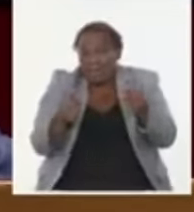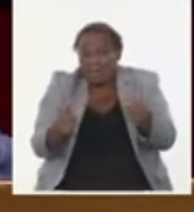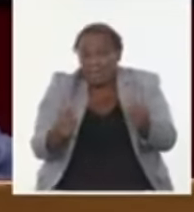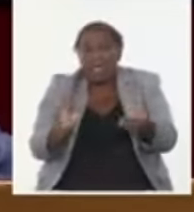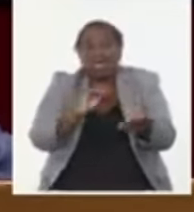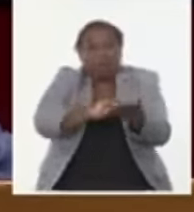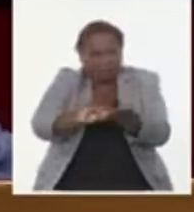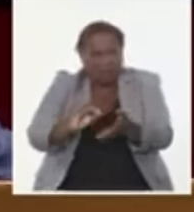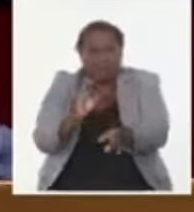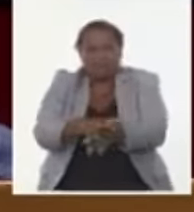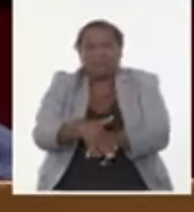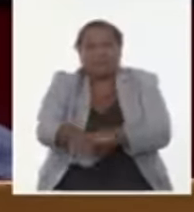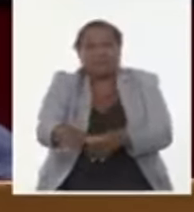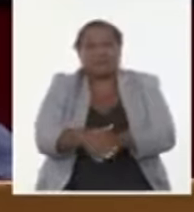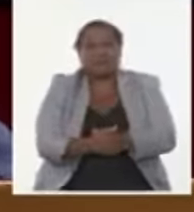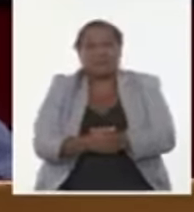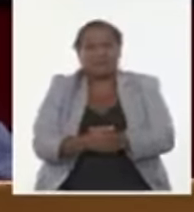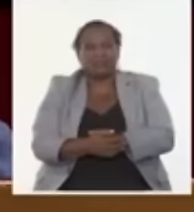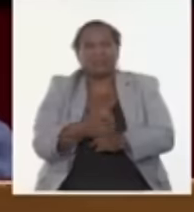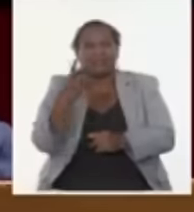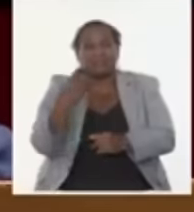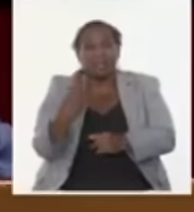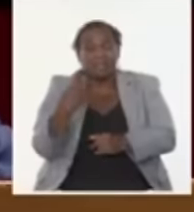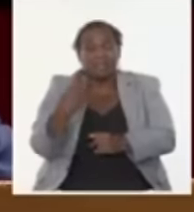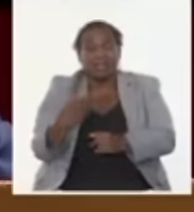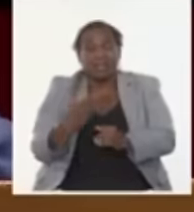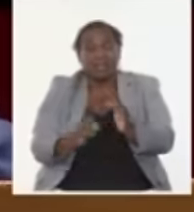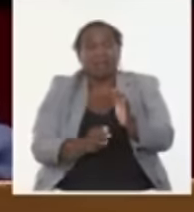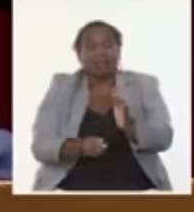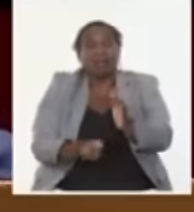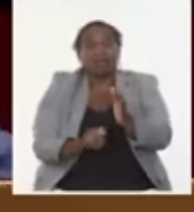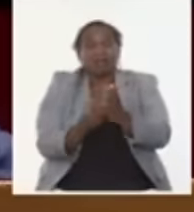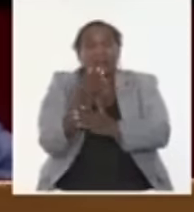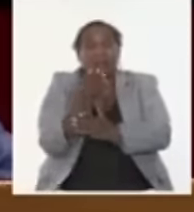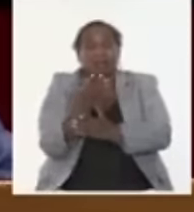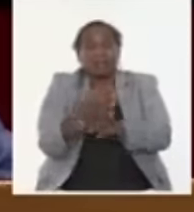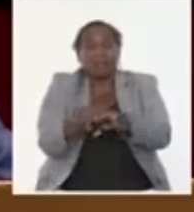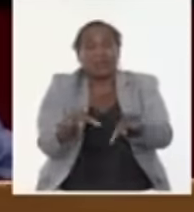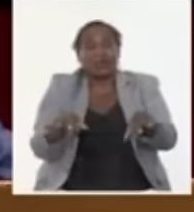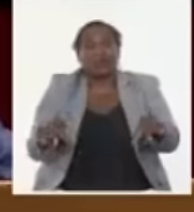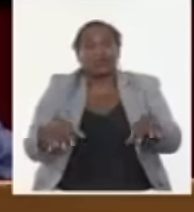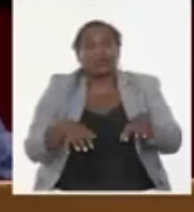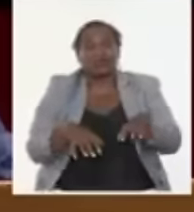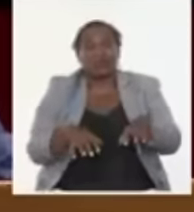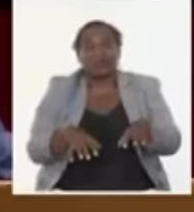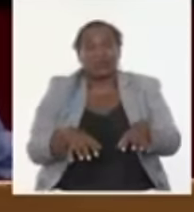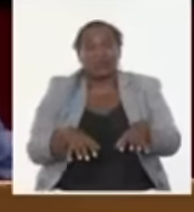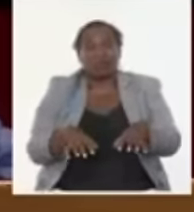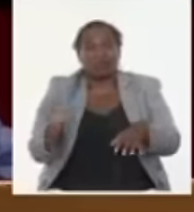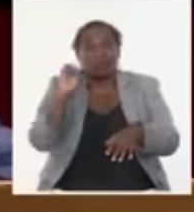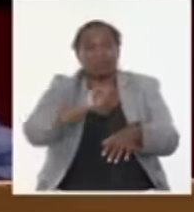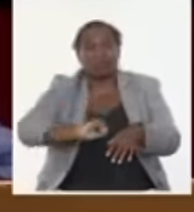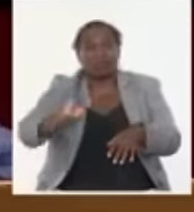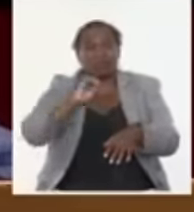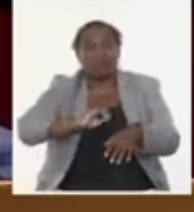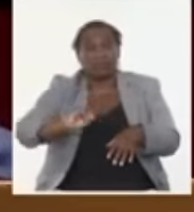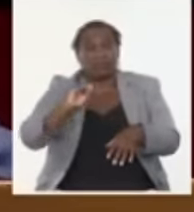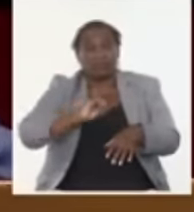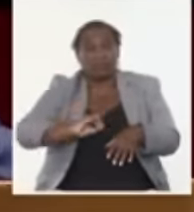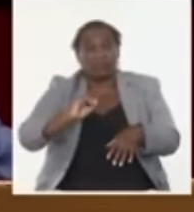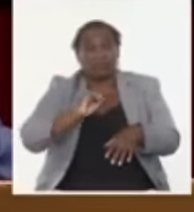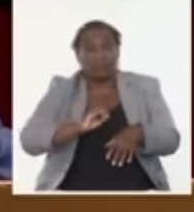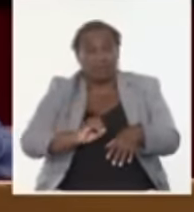creadas. La necesaria creación también de condiciones en los organismos